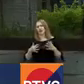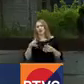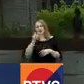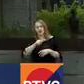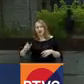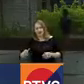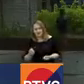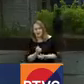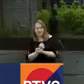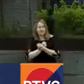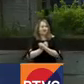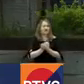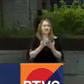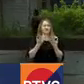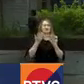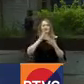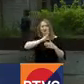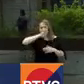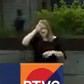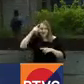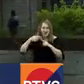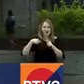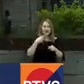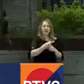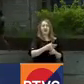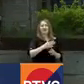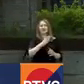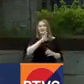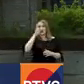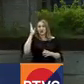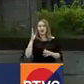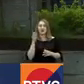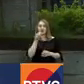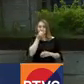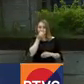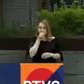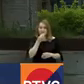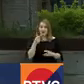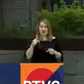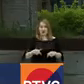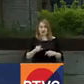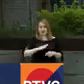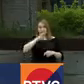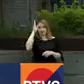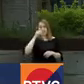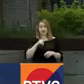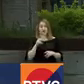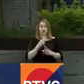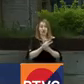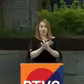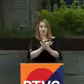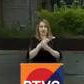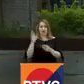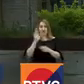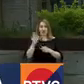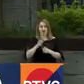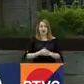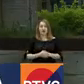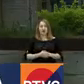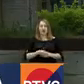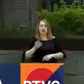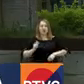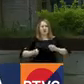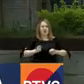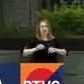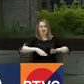con las tradiciones la gastronomía bueno con todo lo tradicional acá en el departamento del huila el sonido de los tambores con sabor